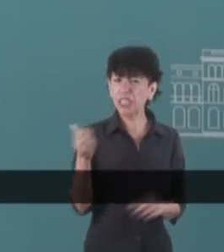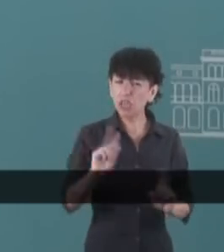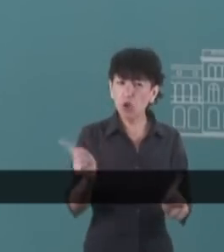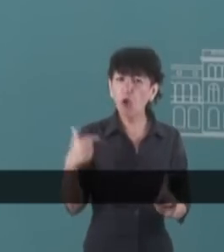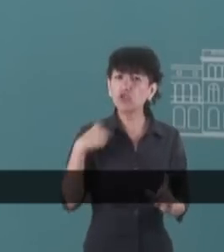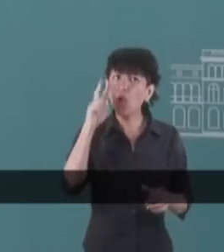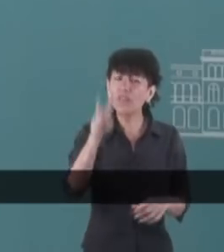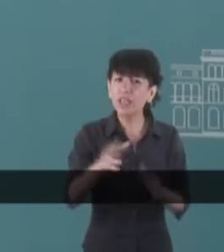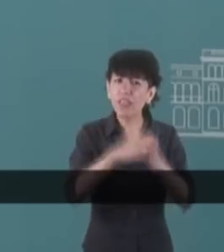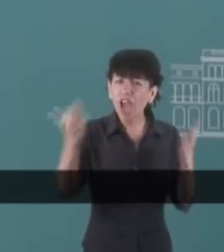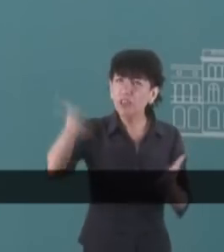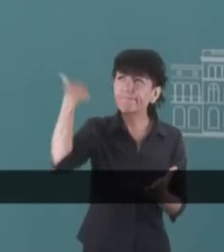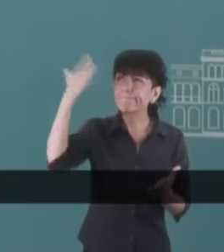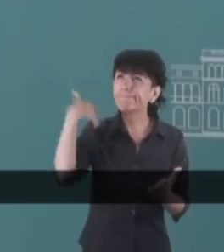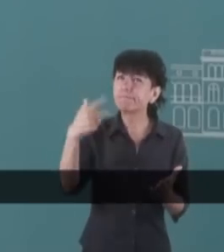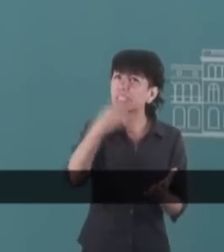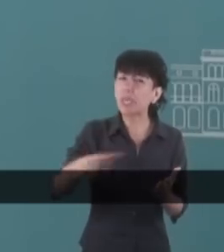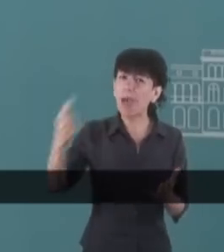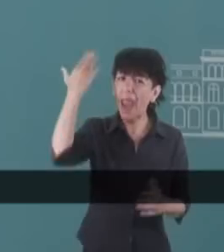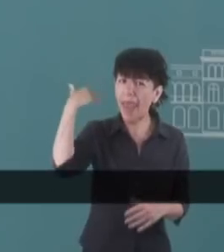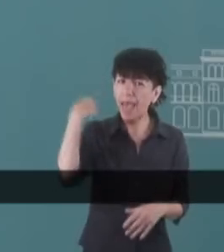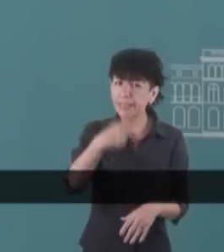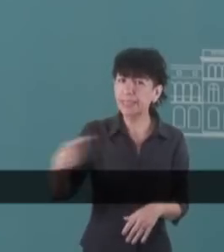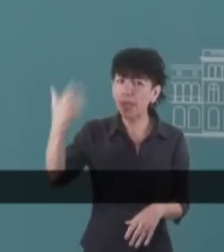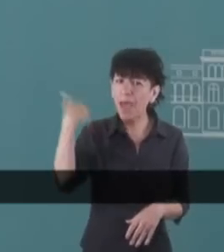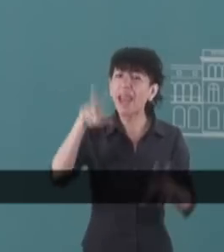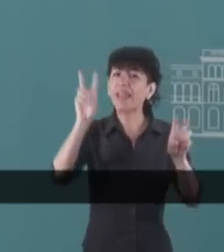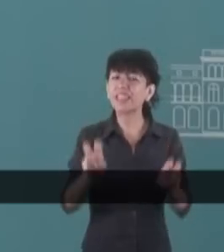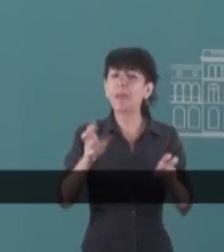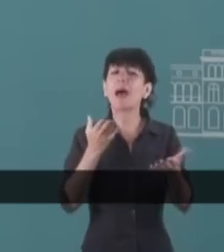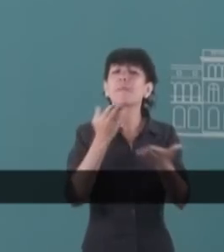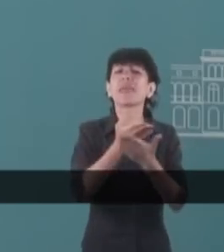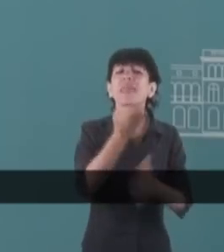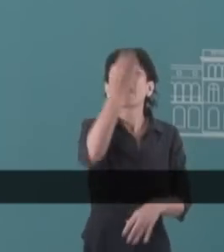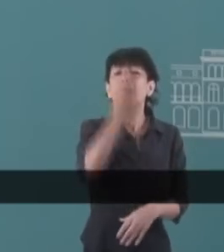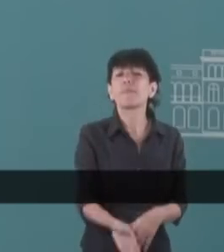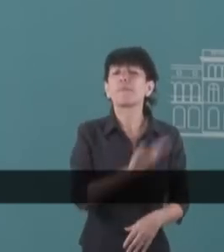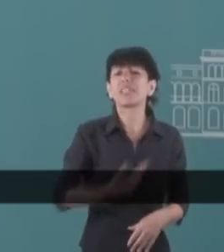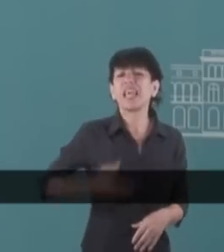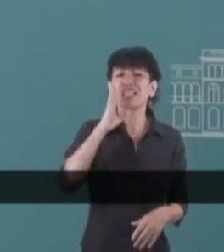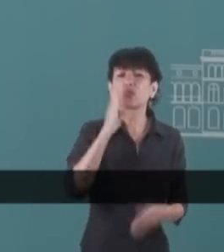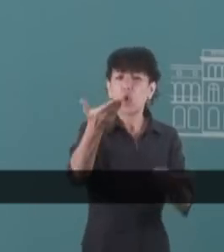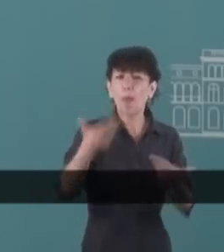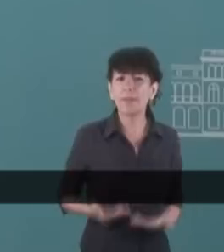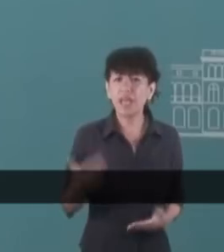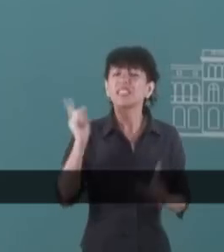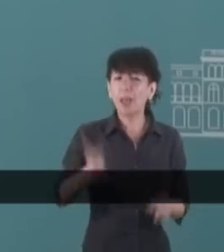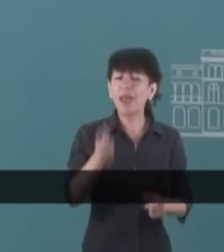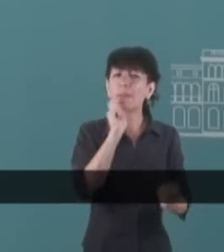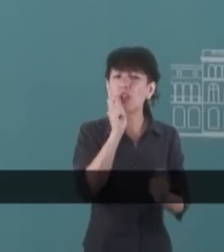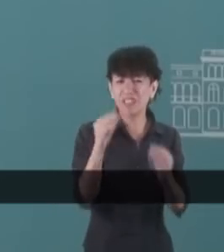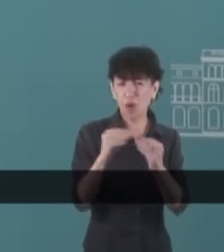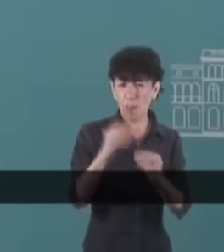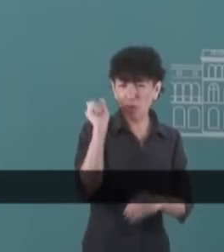los diarios hace una semana atrás, lo de Biden. De hecho, hablé con colegas suyos hace más de una semana,